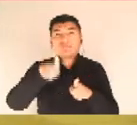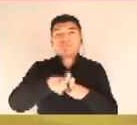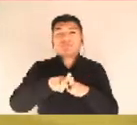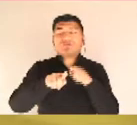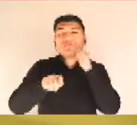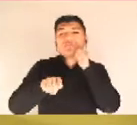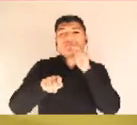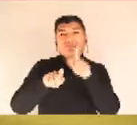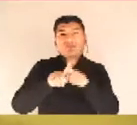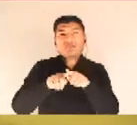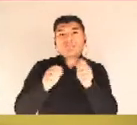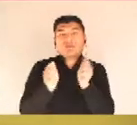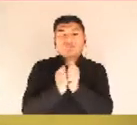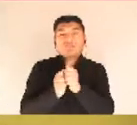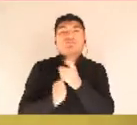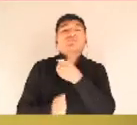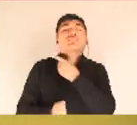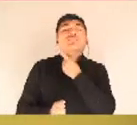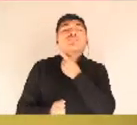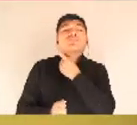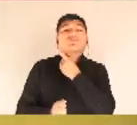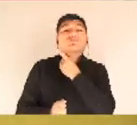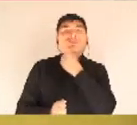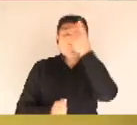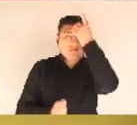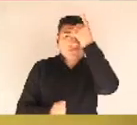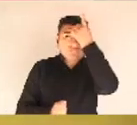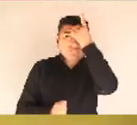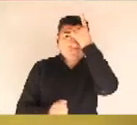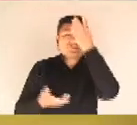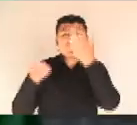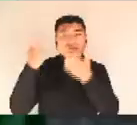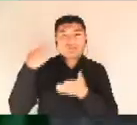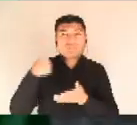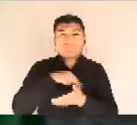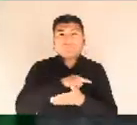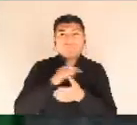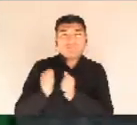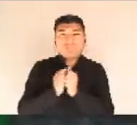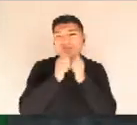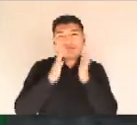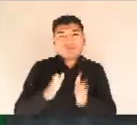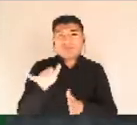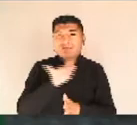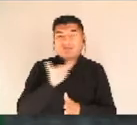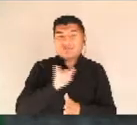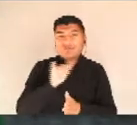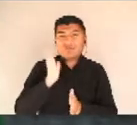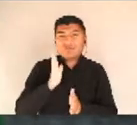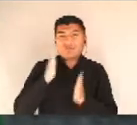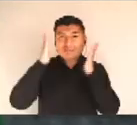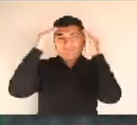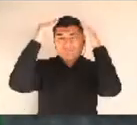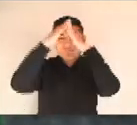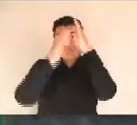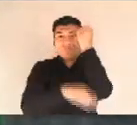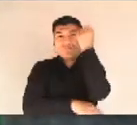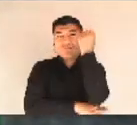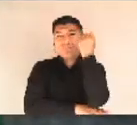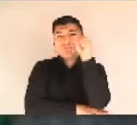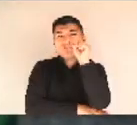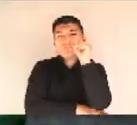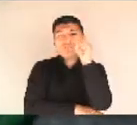alemanes cuando era seminarista eran los compañeros con el señor cardenal ahí en sucre en el